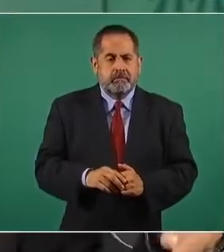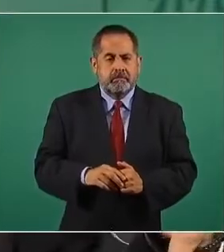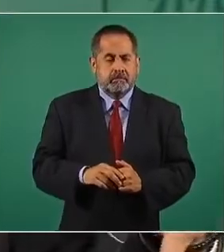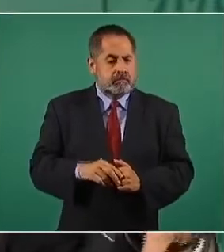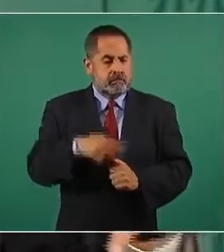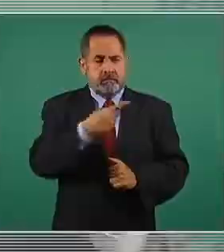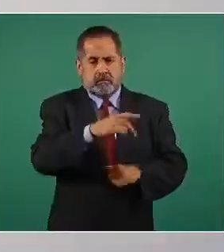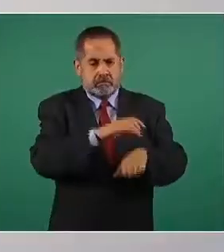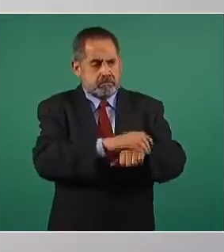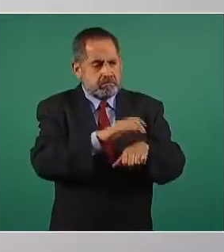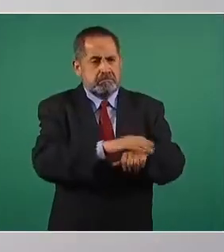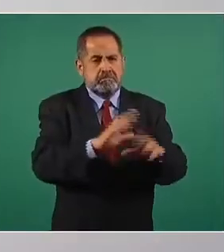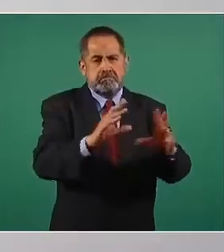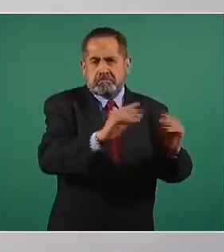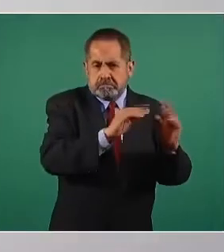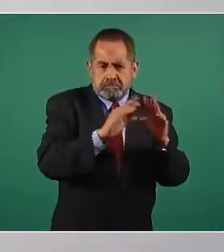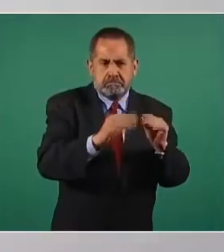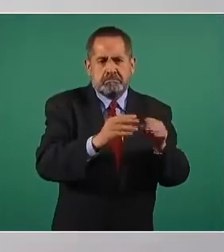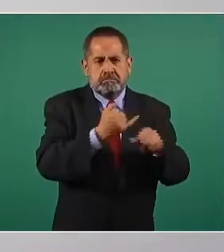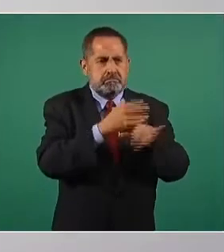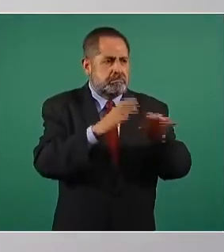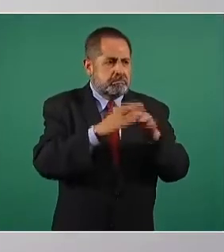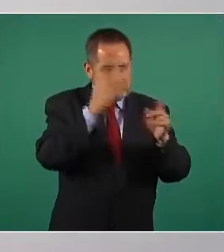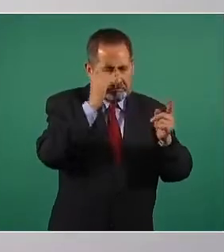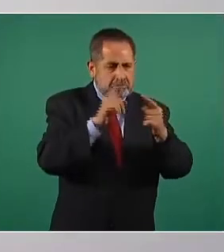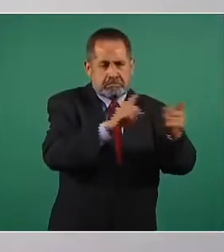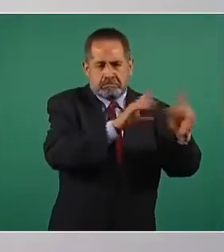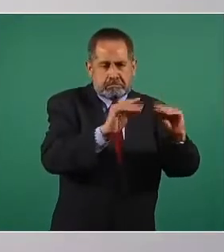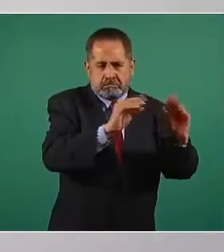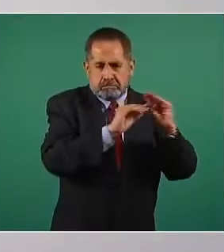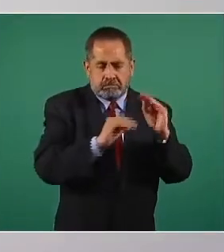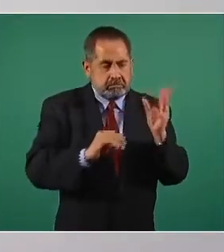por sus amigos, ¿no?, conocidos y demás,